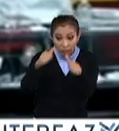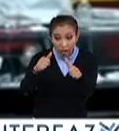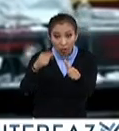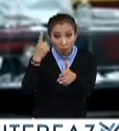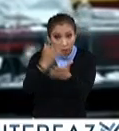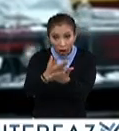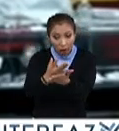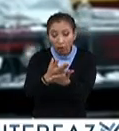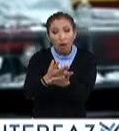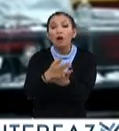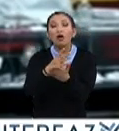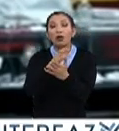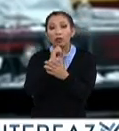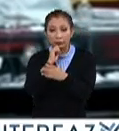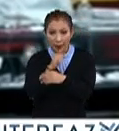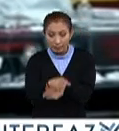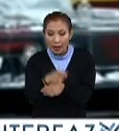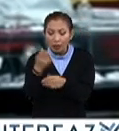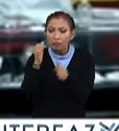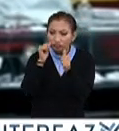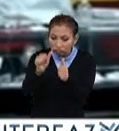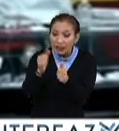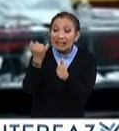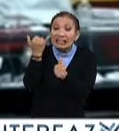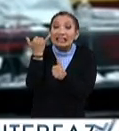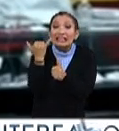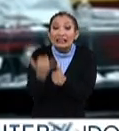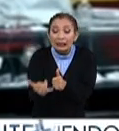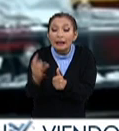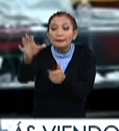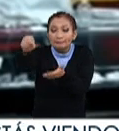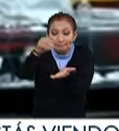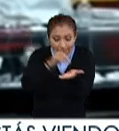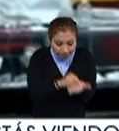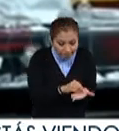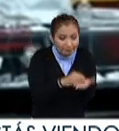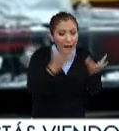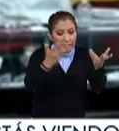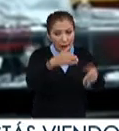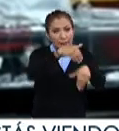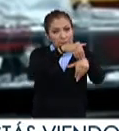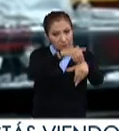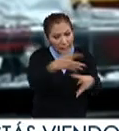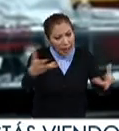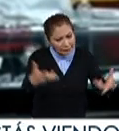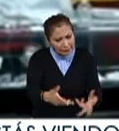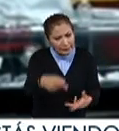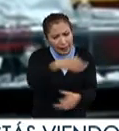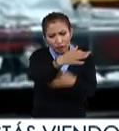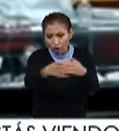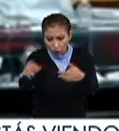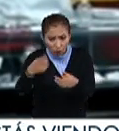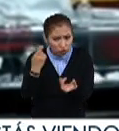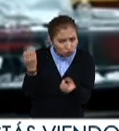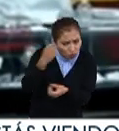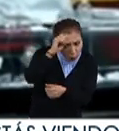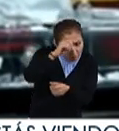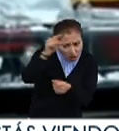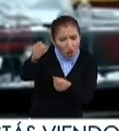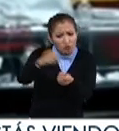escucharlas, precisamente hacer todo lo posible por siempre cumplir todo lo que